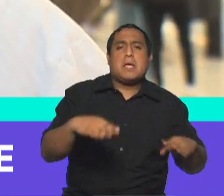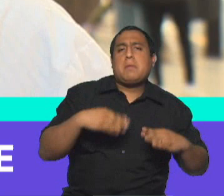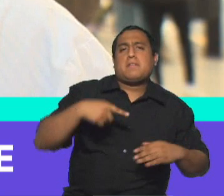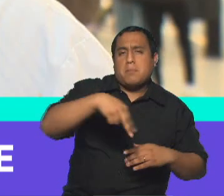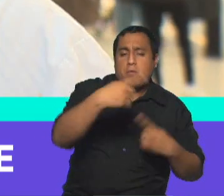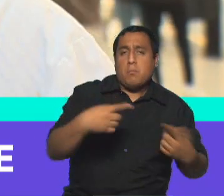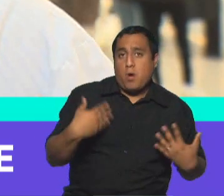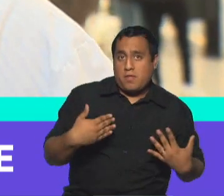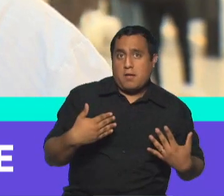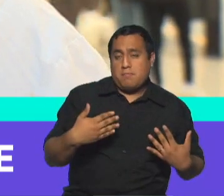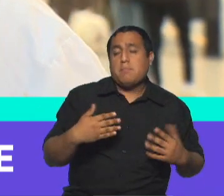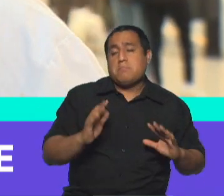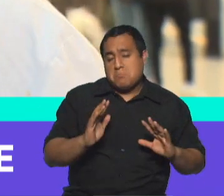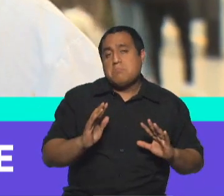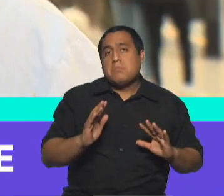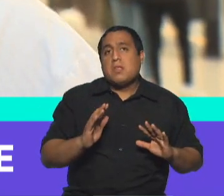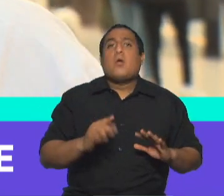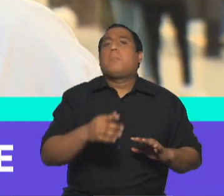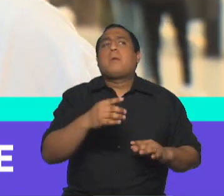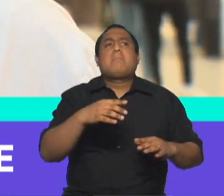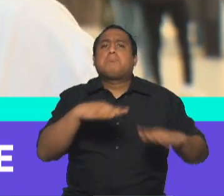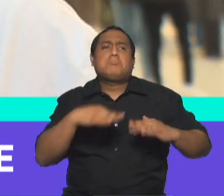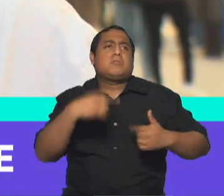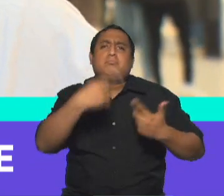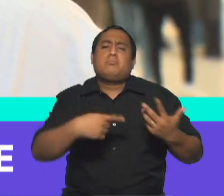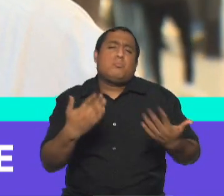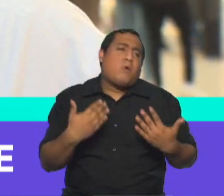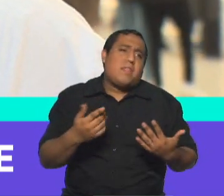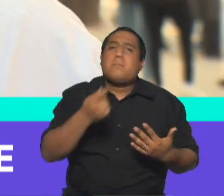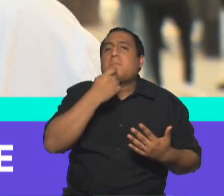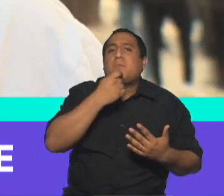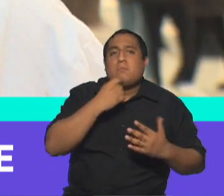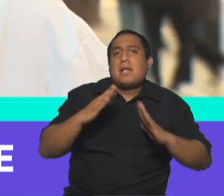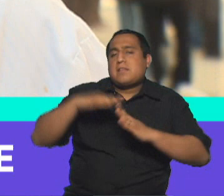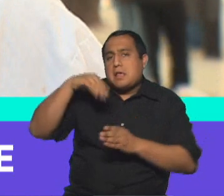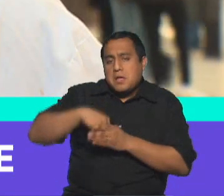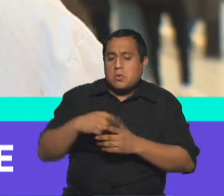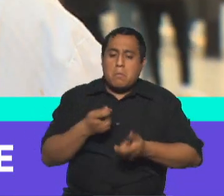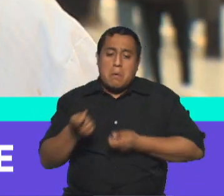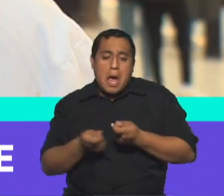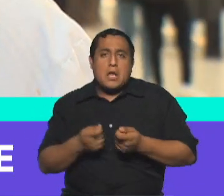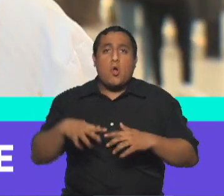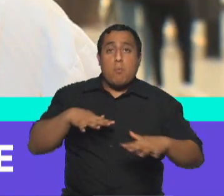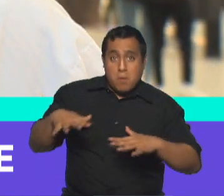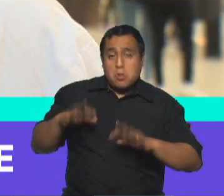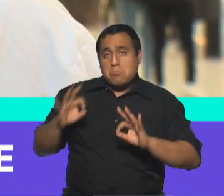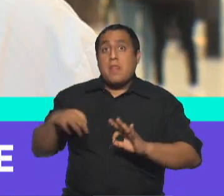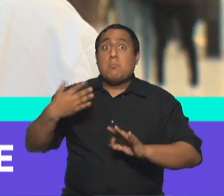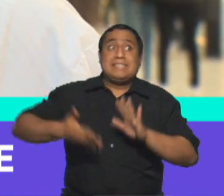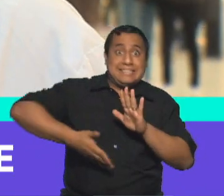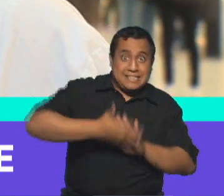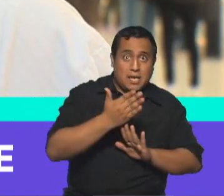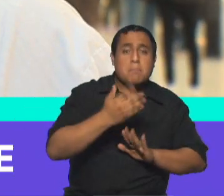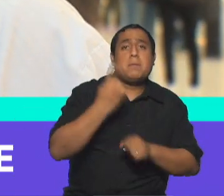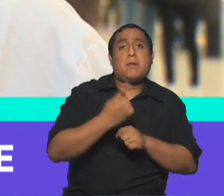hacer en forma simple, en la silla, bailando, y otra al salir. Al salir es seguro el ir